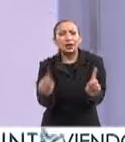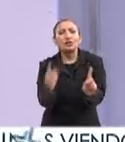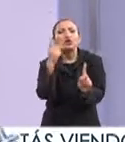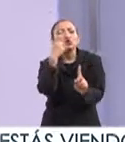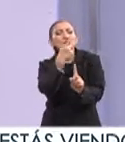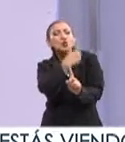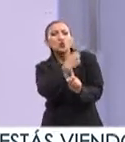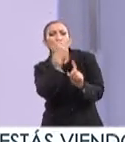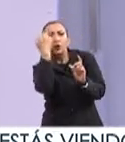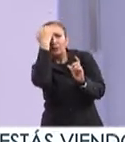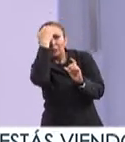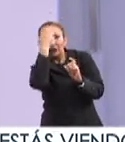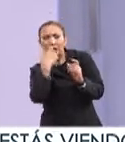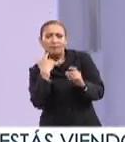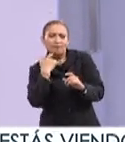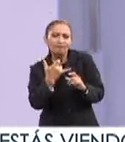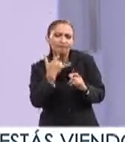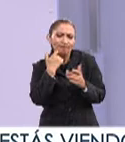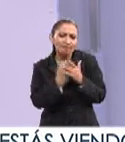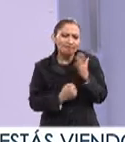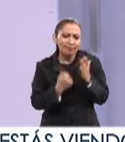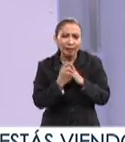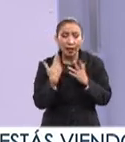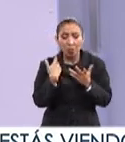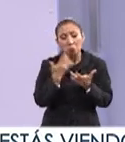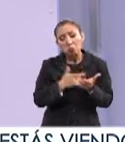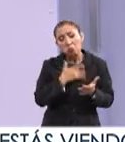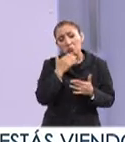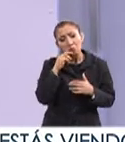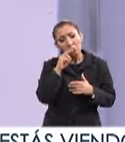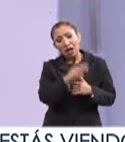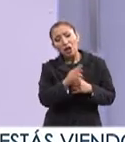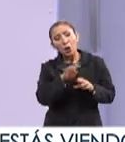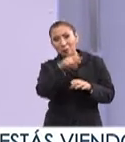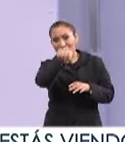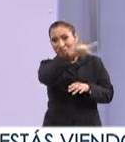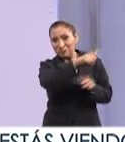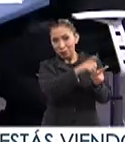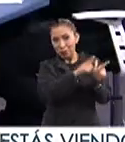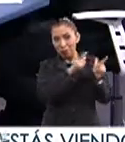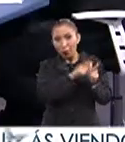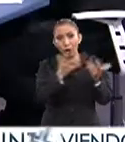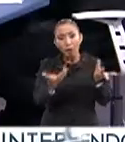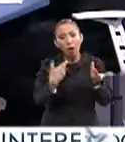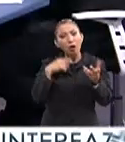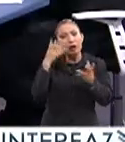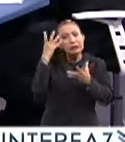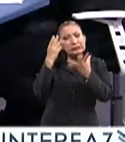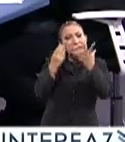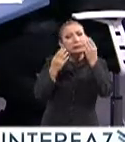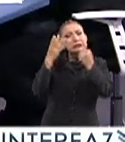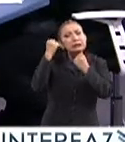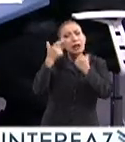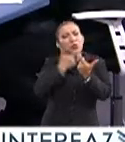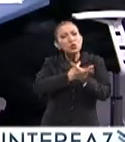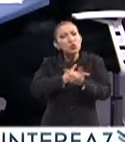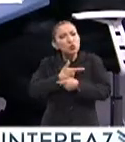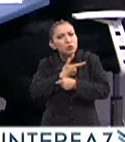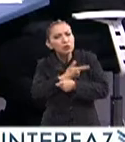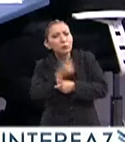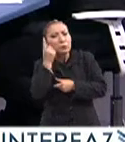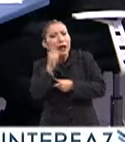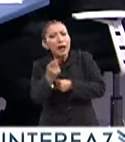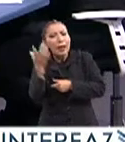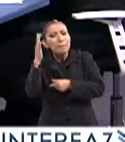su propia lucha. Y es muy gratificante ver cómo ellas también se van ilustrando en el gusto